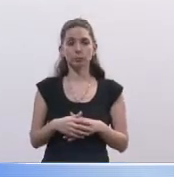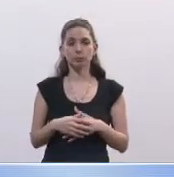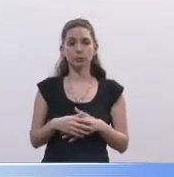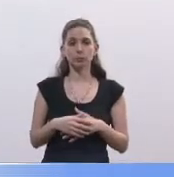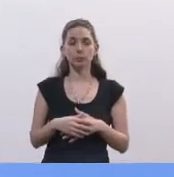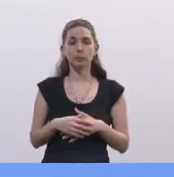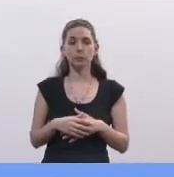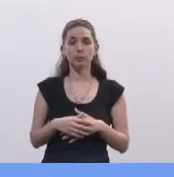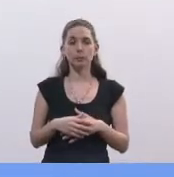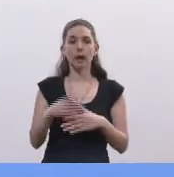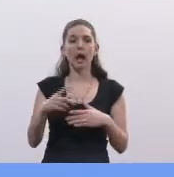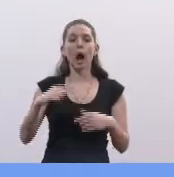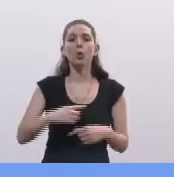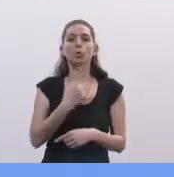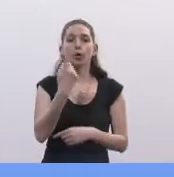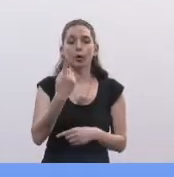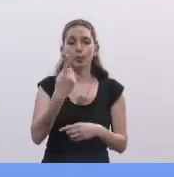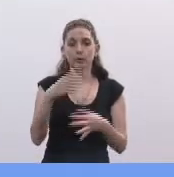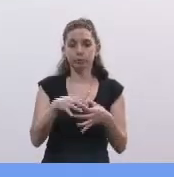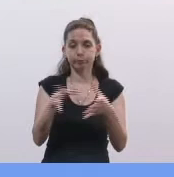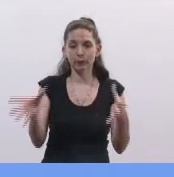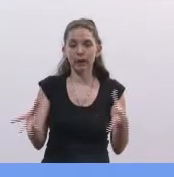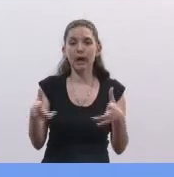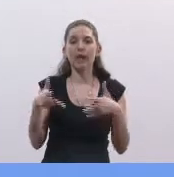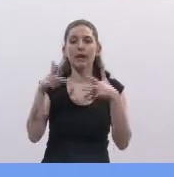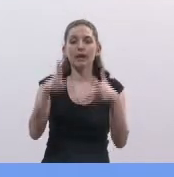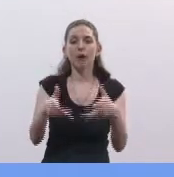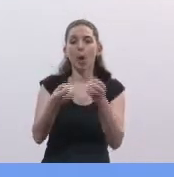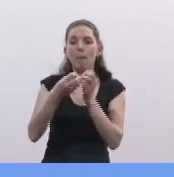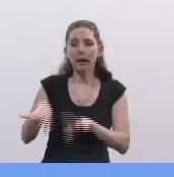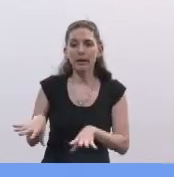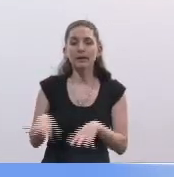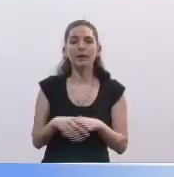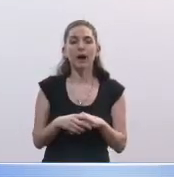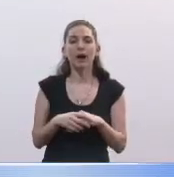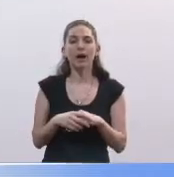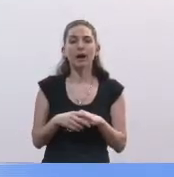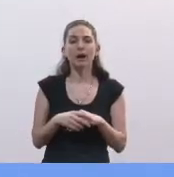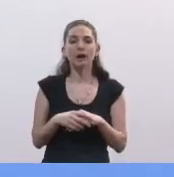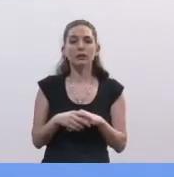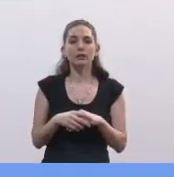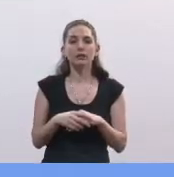de la pérdida de autonomía, se habló de la pérdida de